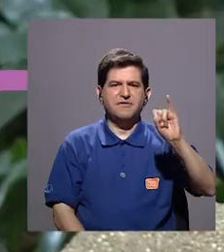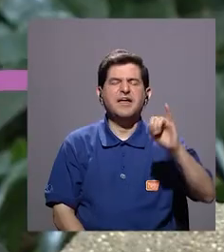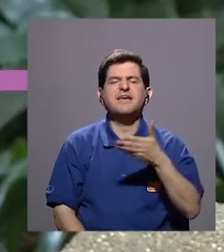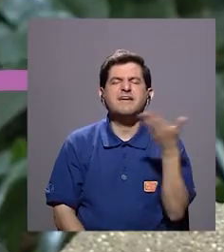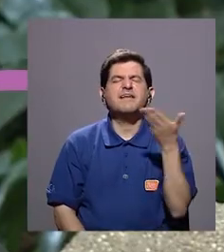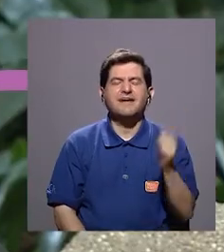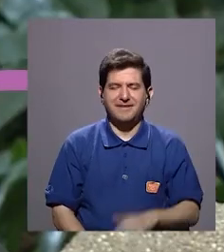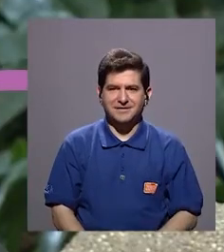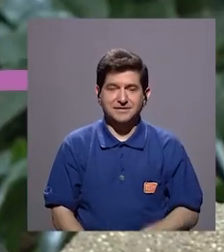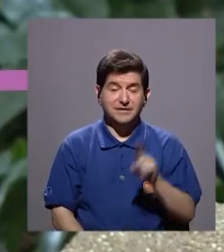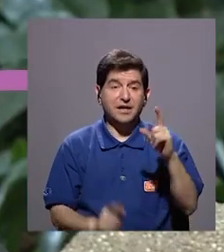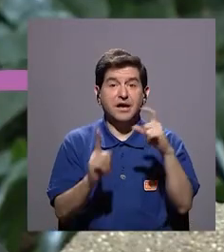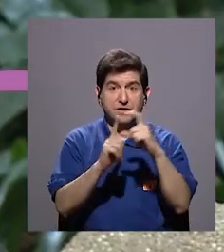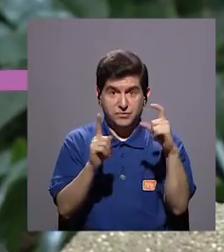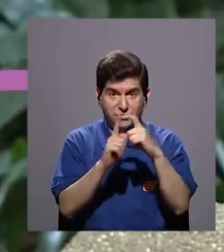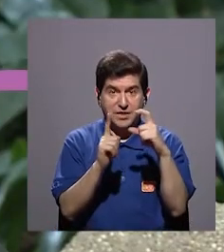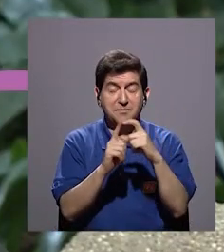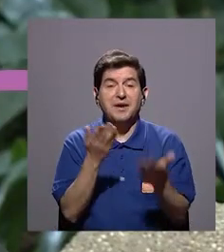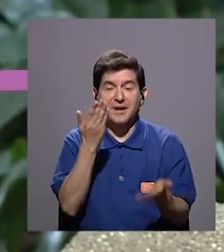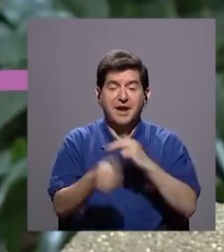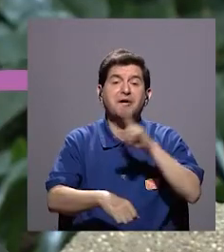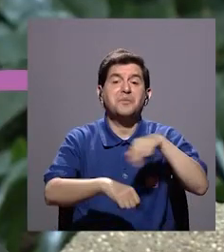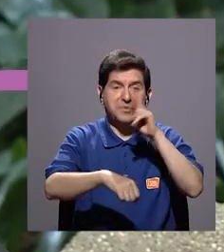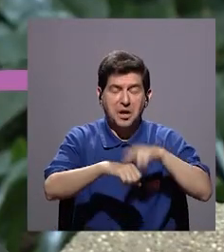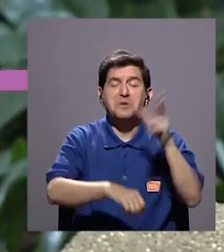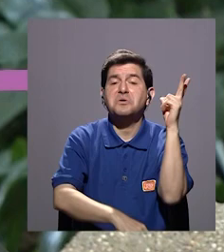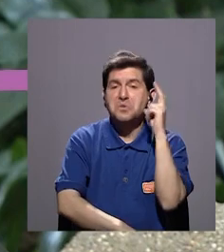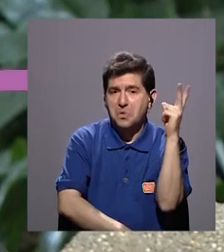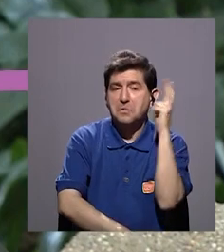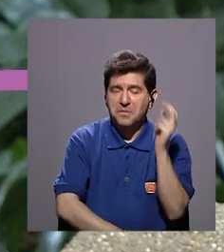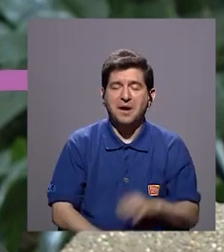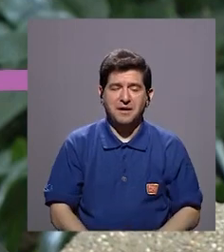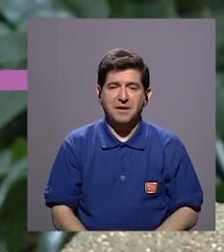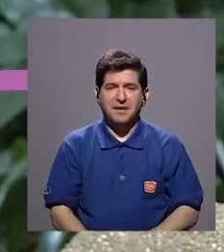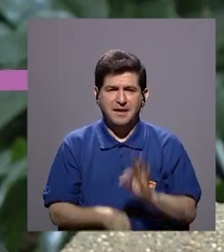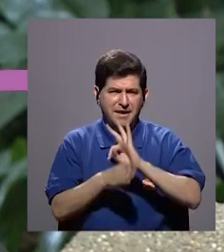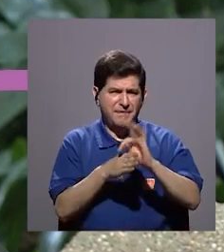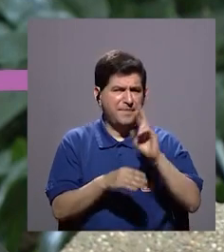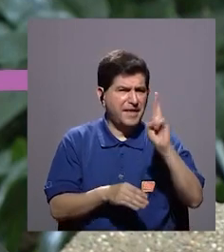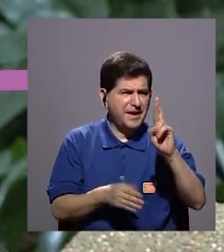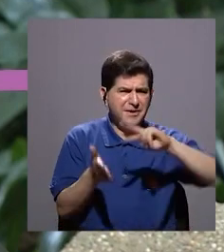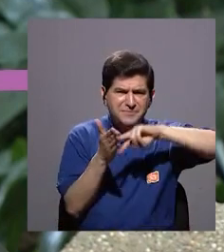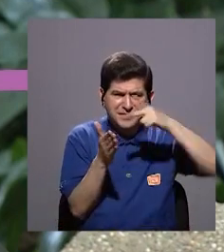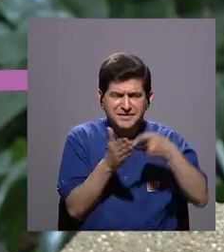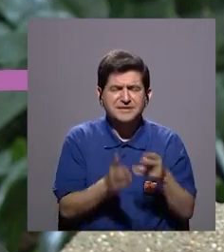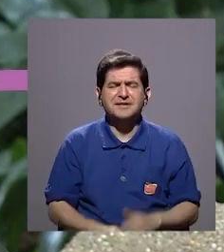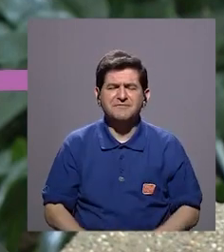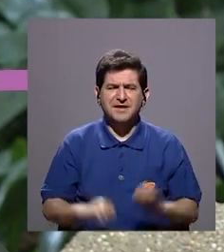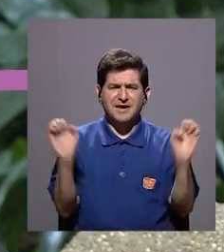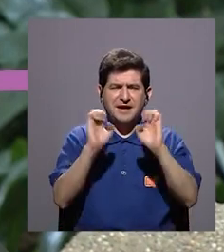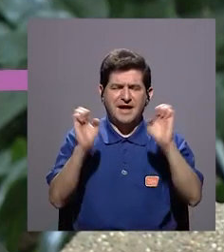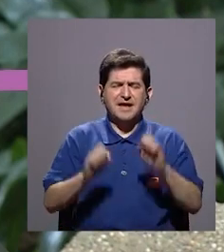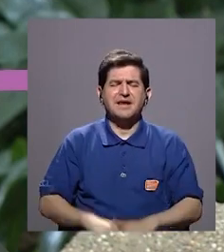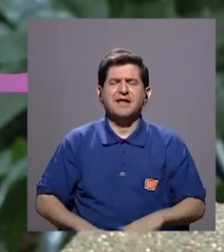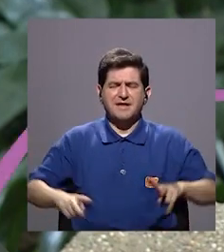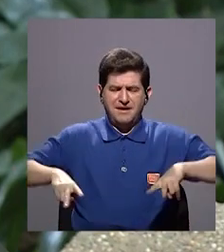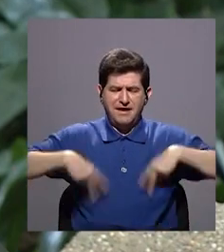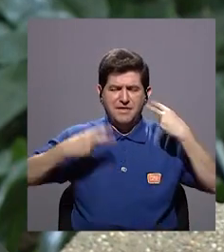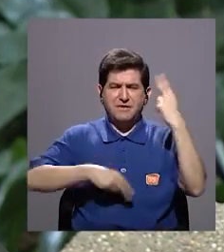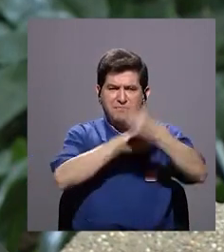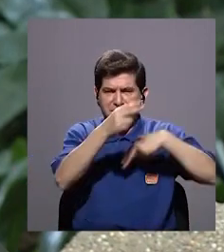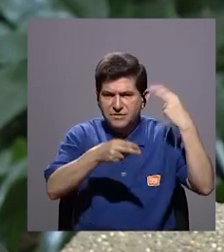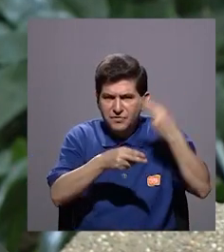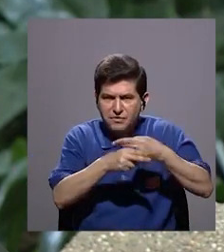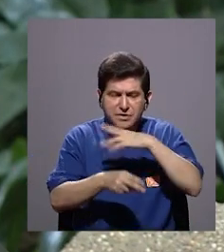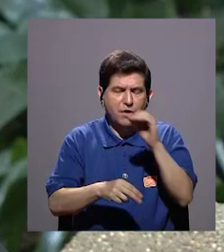Como decía, es una palabra que se ha vuelto bastante común, ¿verdad? Reiki significa energía vital universal,